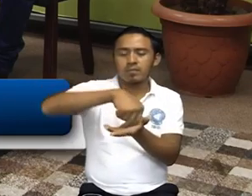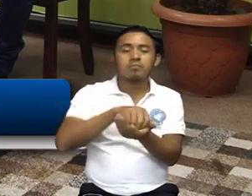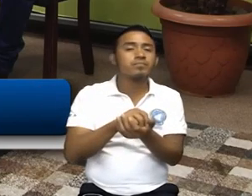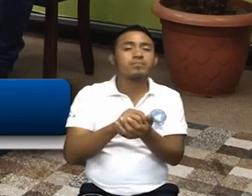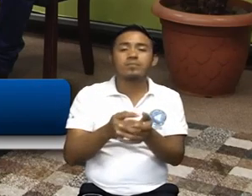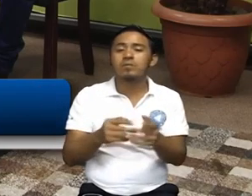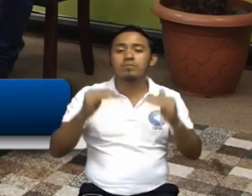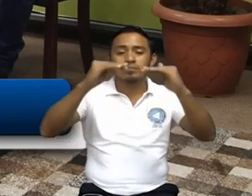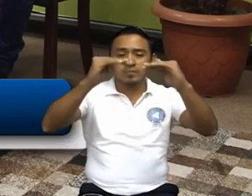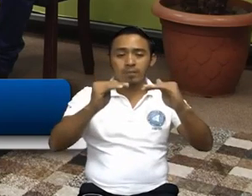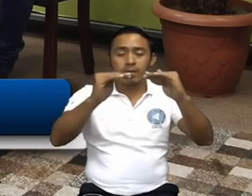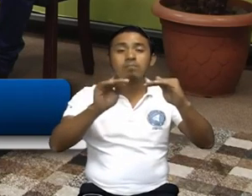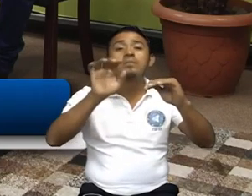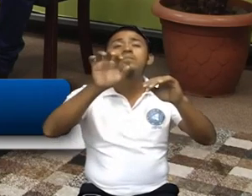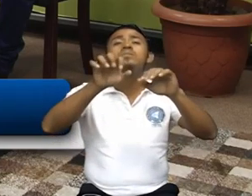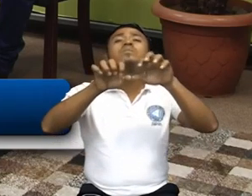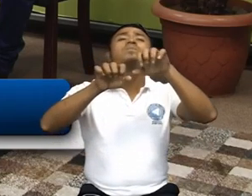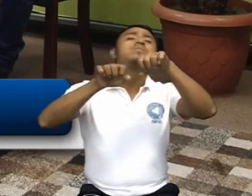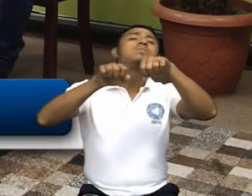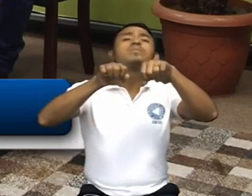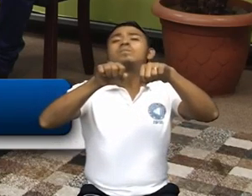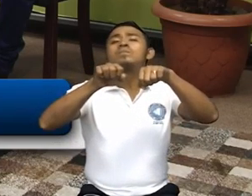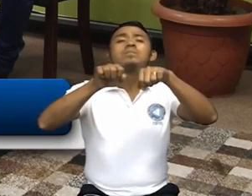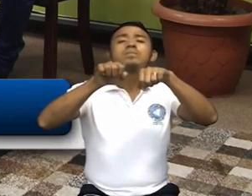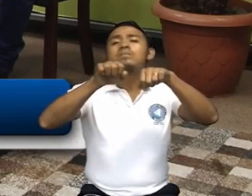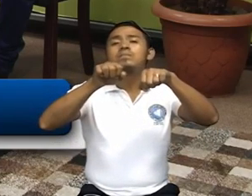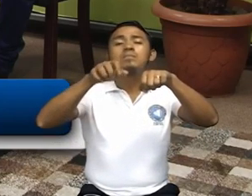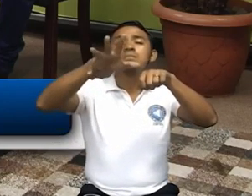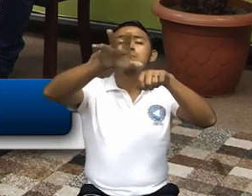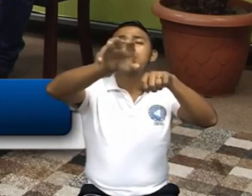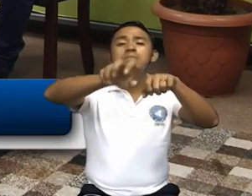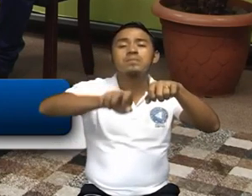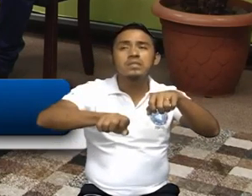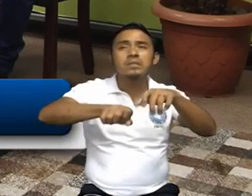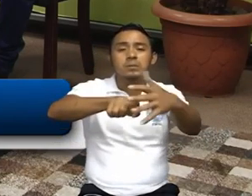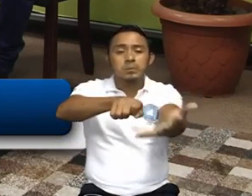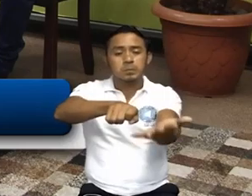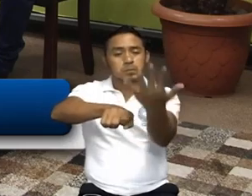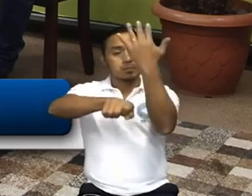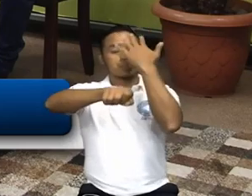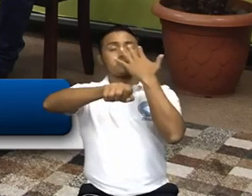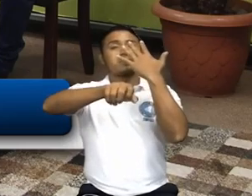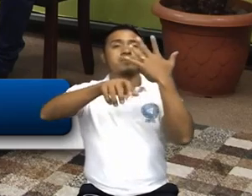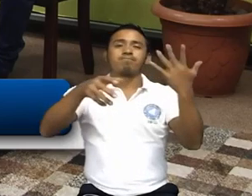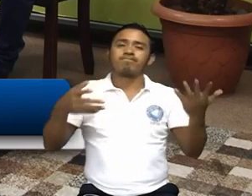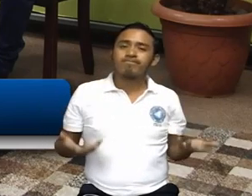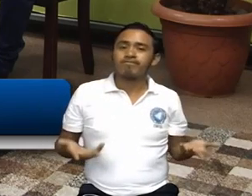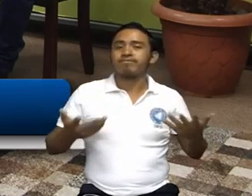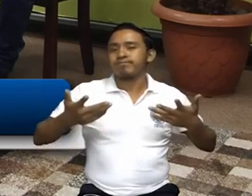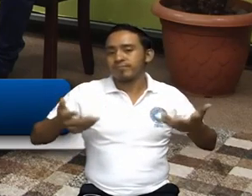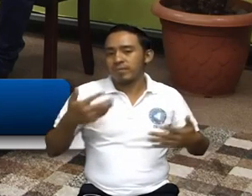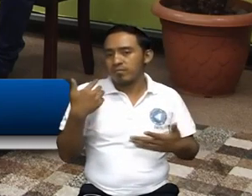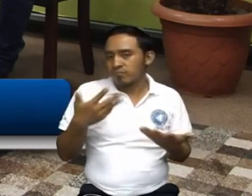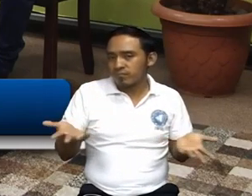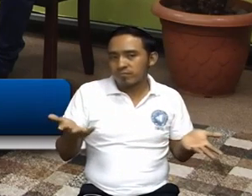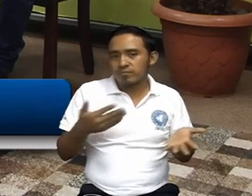las cocinas son bajas. Lo que es el agarradero de la paila está hacia el lado de afuera, entonces el